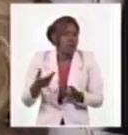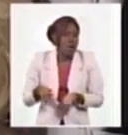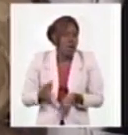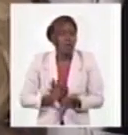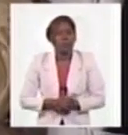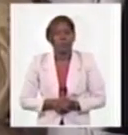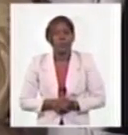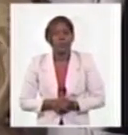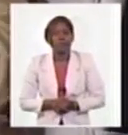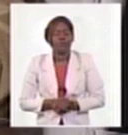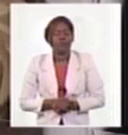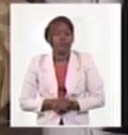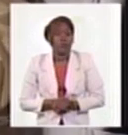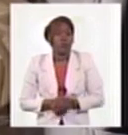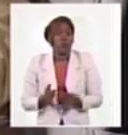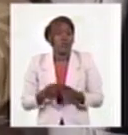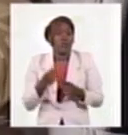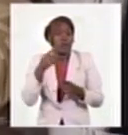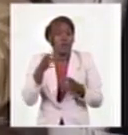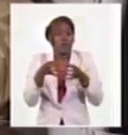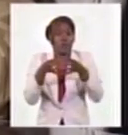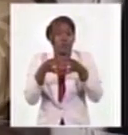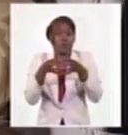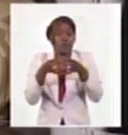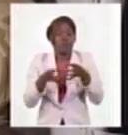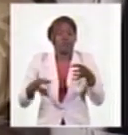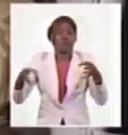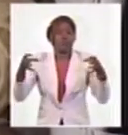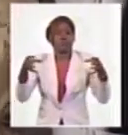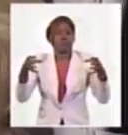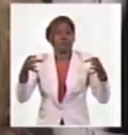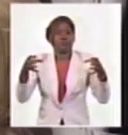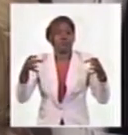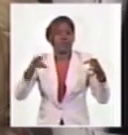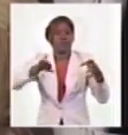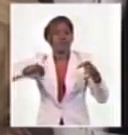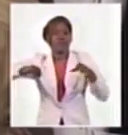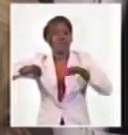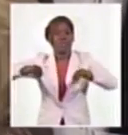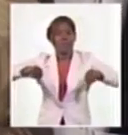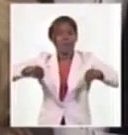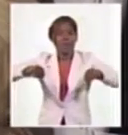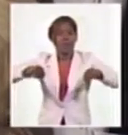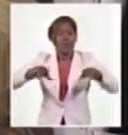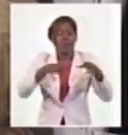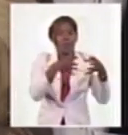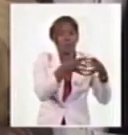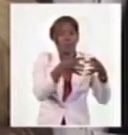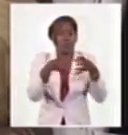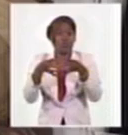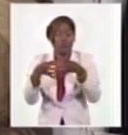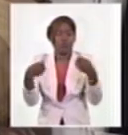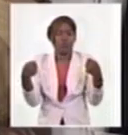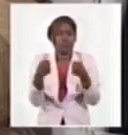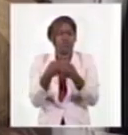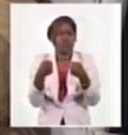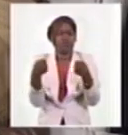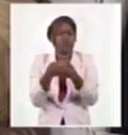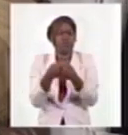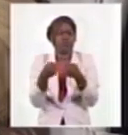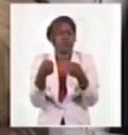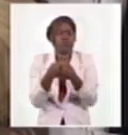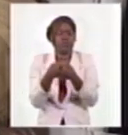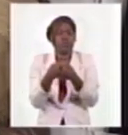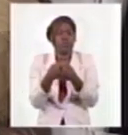divisiones. Todavía estamos viendo la resonancia que ha tenido esto desde el punto de vista de las dificultades que se presentaron para elegir al speaker de la